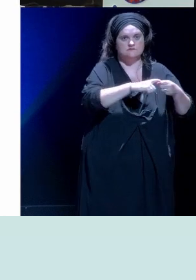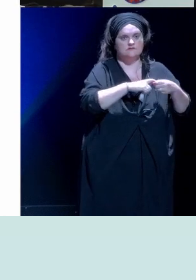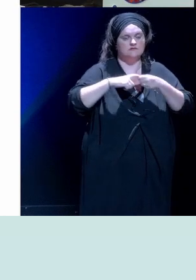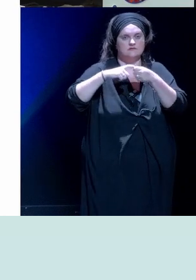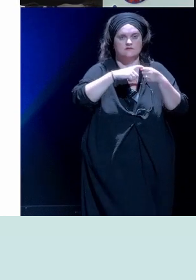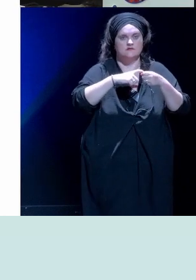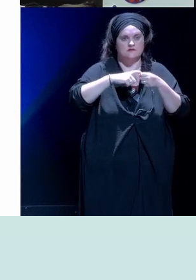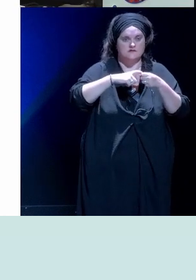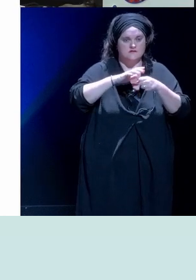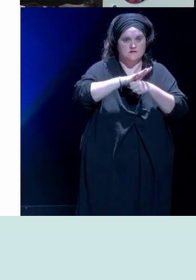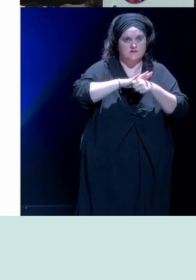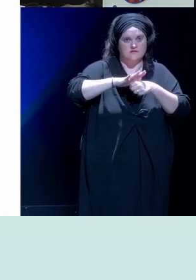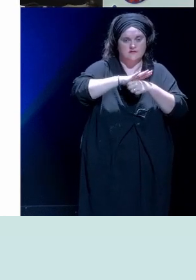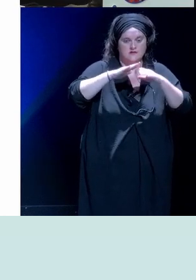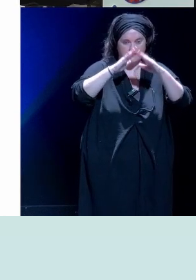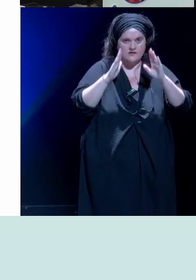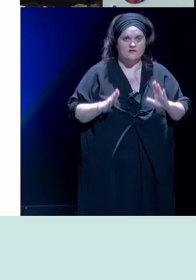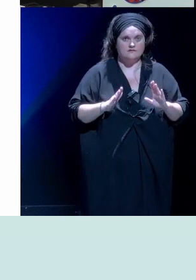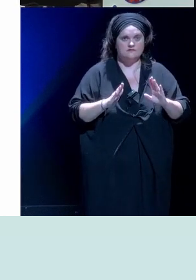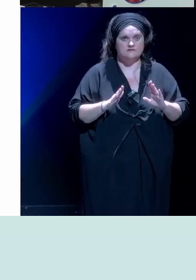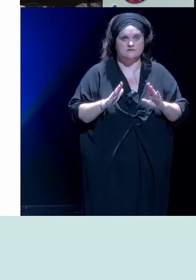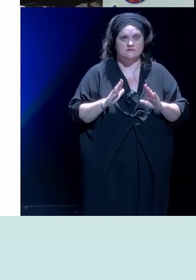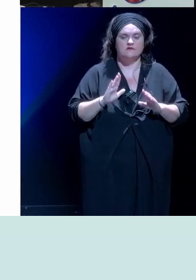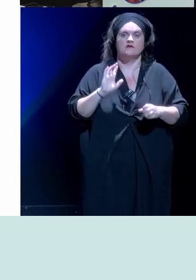ejercida en la esfera doméstica. El vínculo